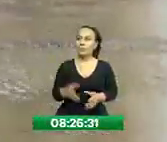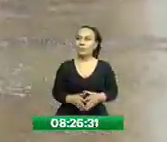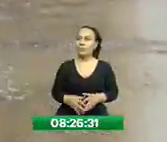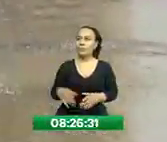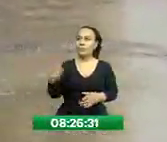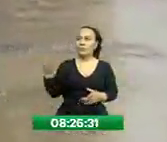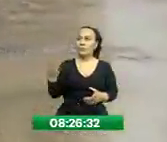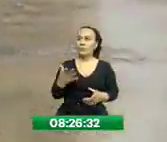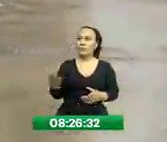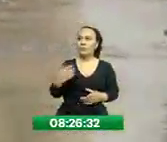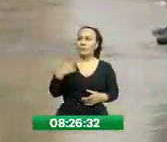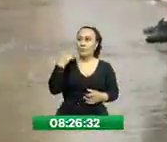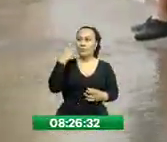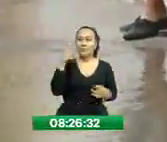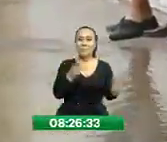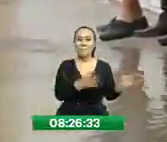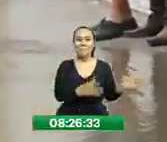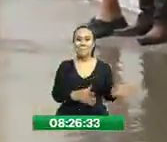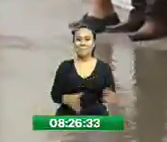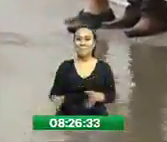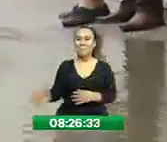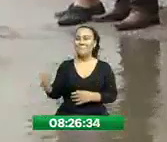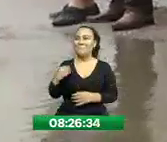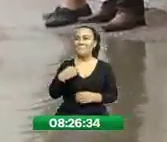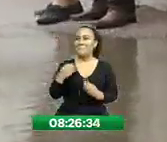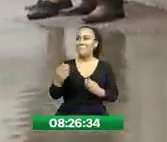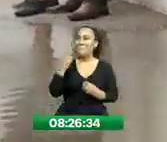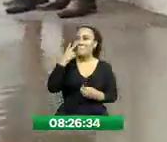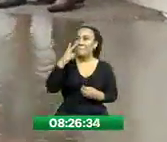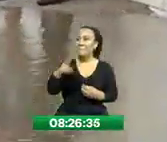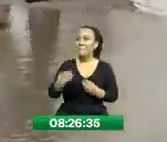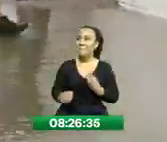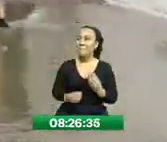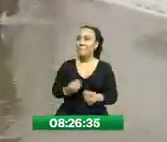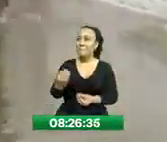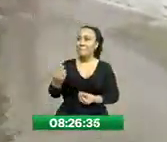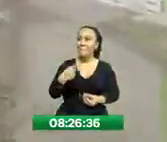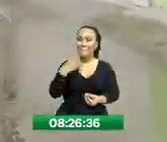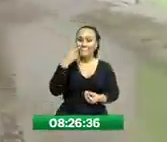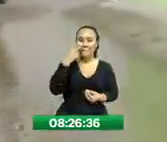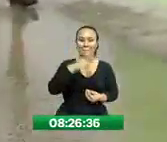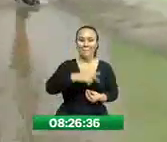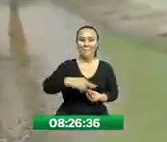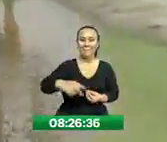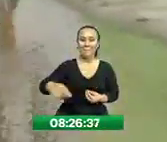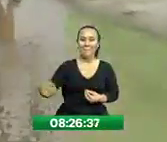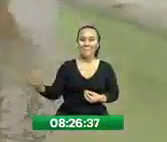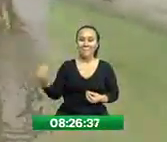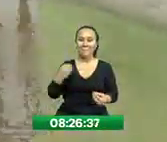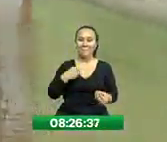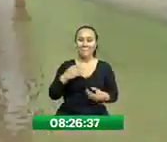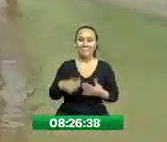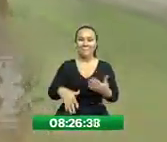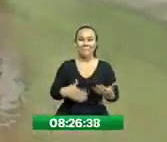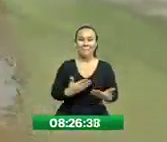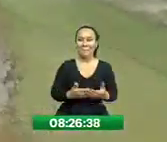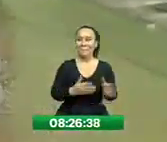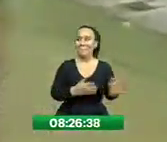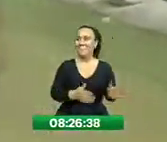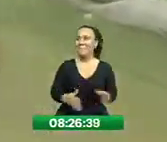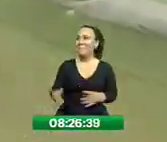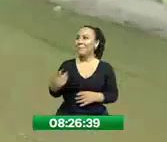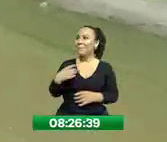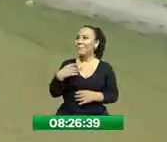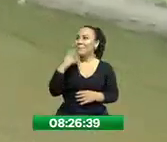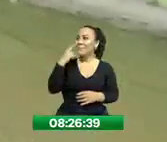aquí esto tiene de las 3:30 de la mañana. ¿Y a qué obedece la fuga? Hay una tubería aquí. Y yo ya aquí